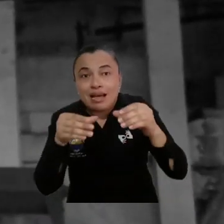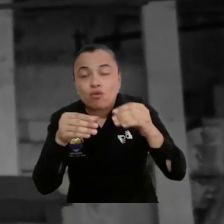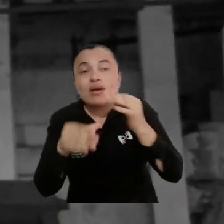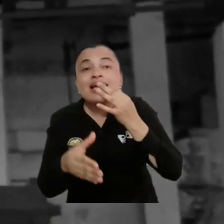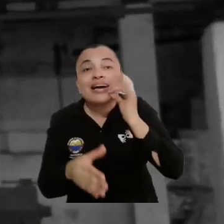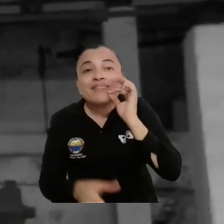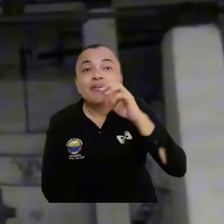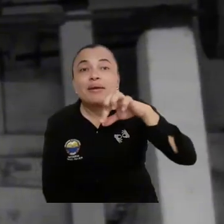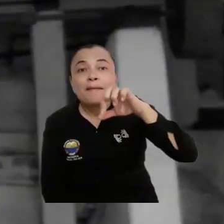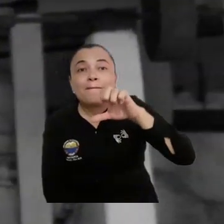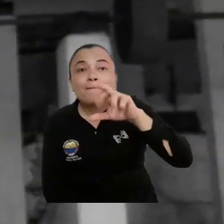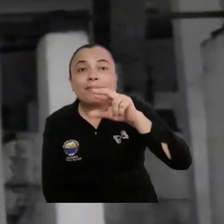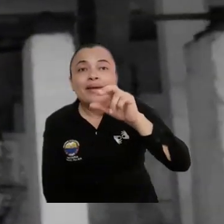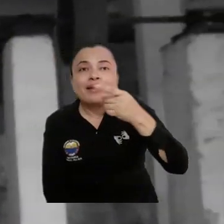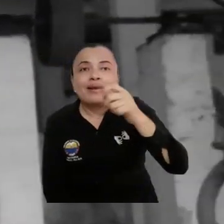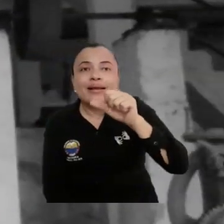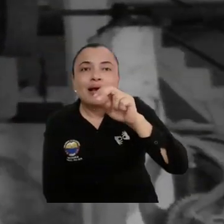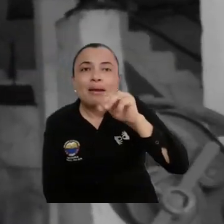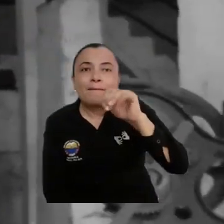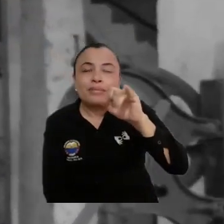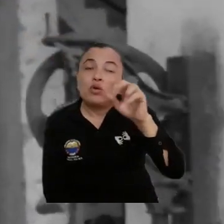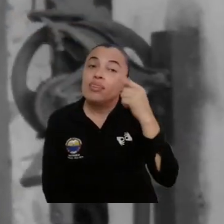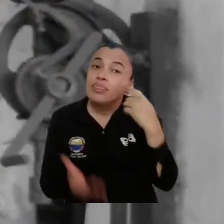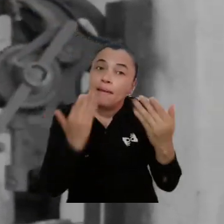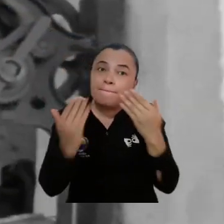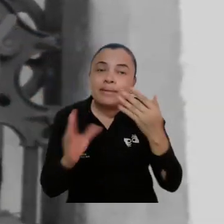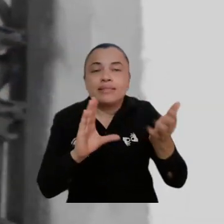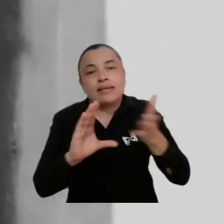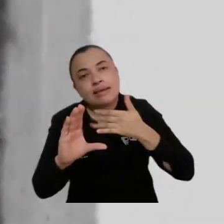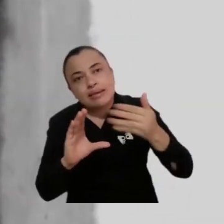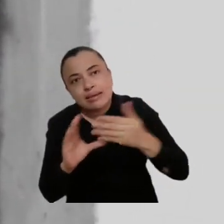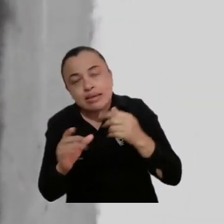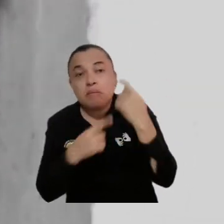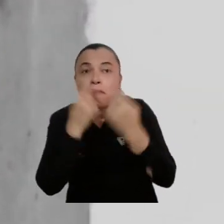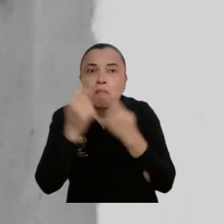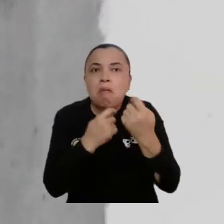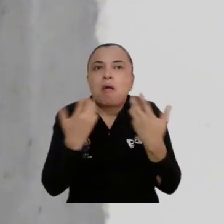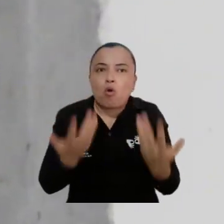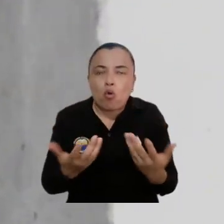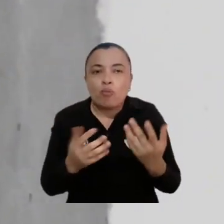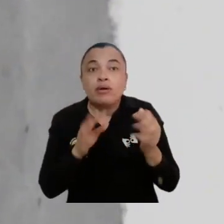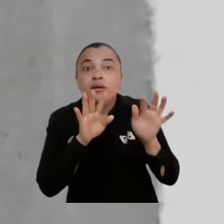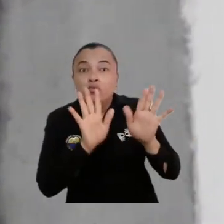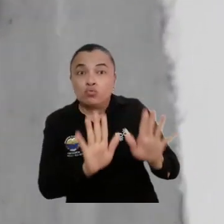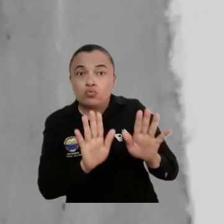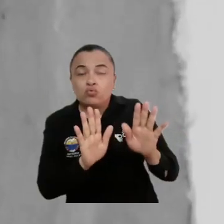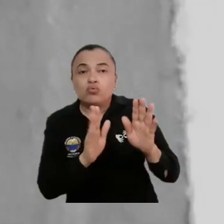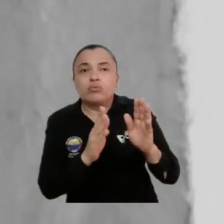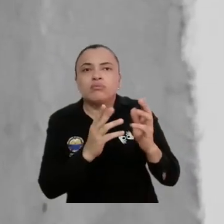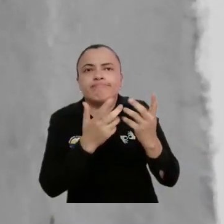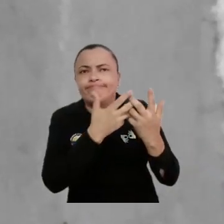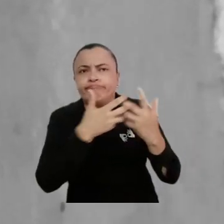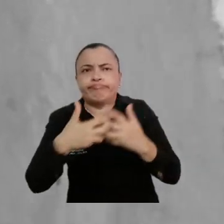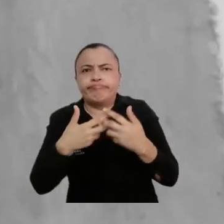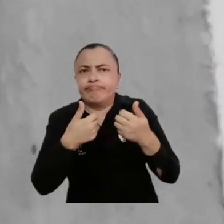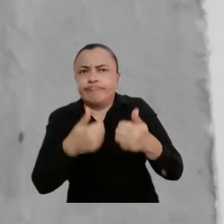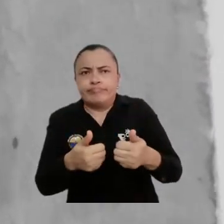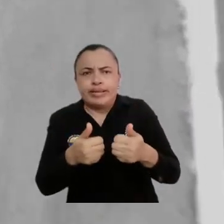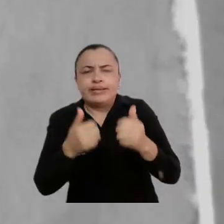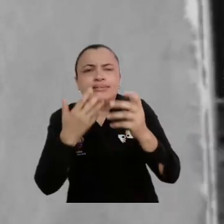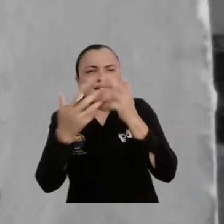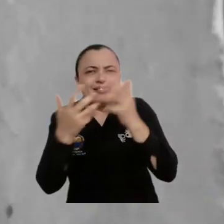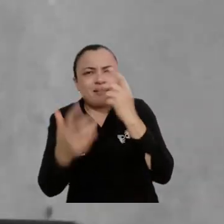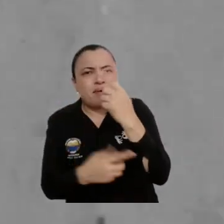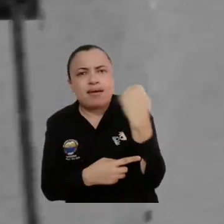del clima y del mercado. Onaca funcionó como una hacienda altamente integrada al sistema regional, conectada incluso por